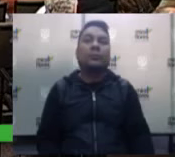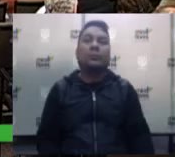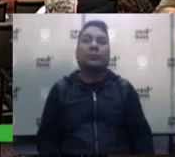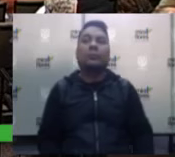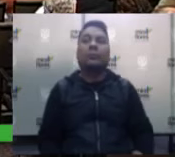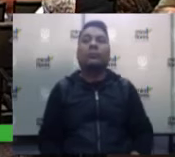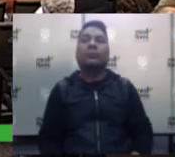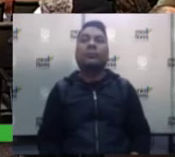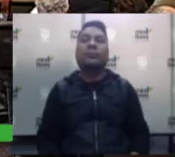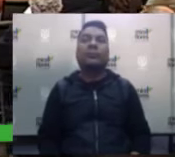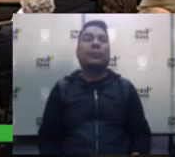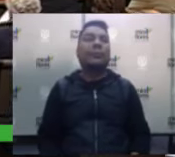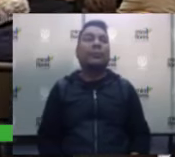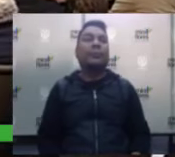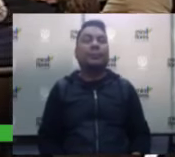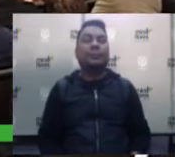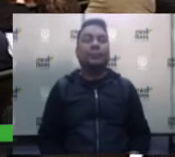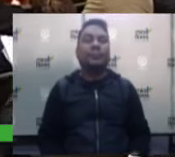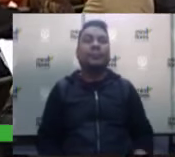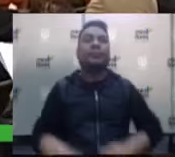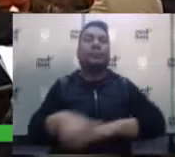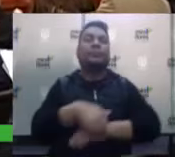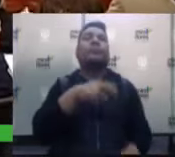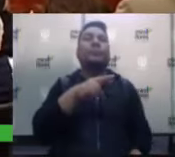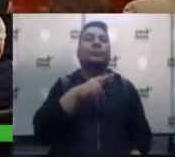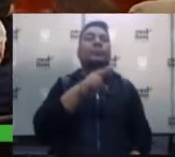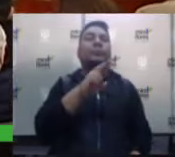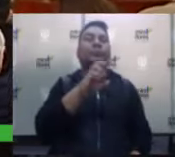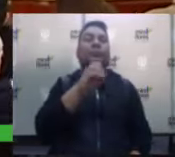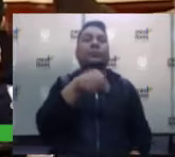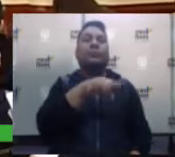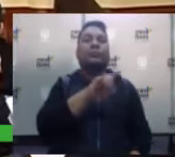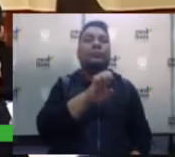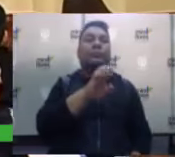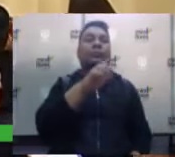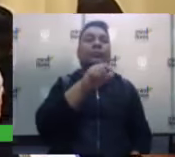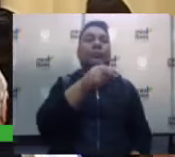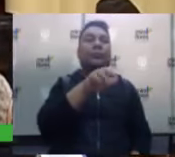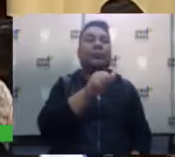Ubicación 85, Roque y Boloña, cuadra 2, frente al